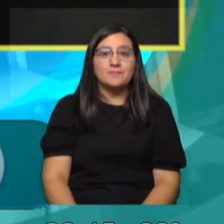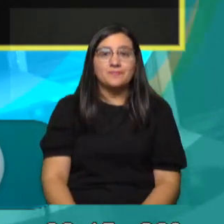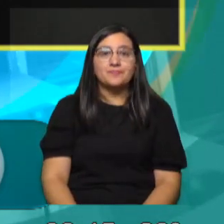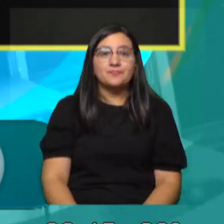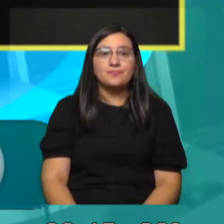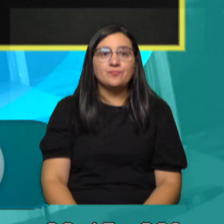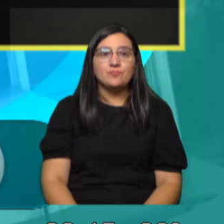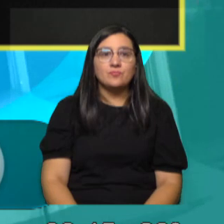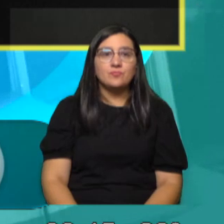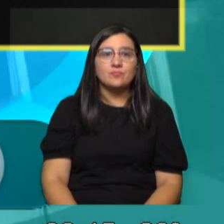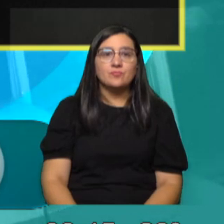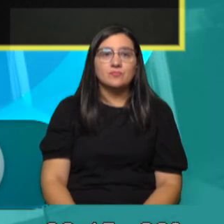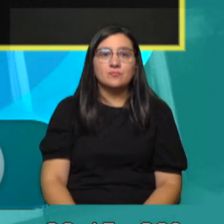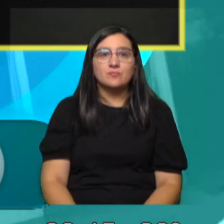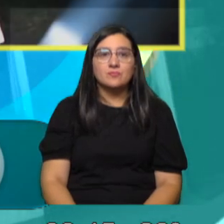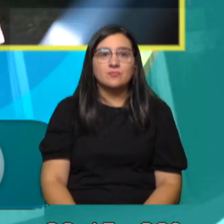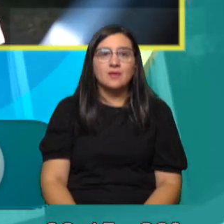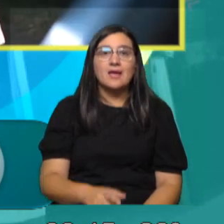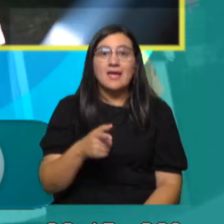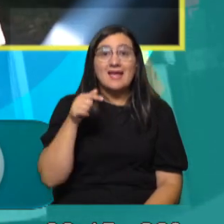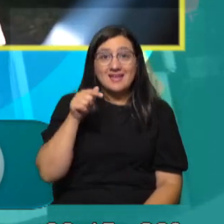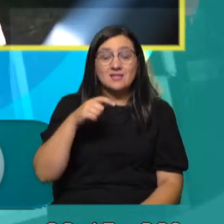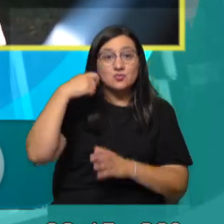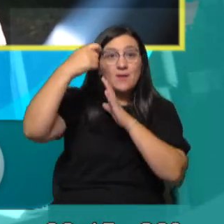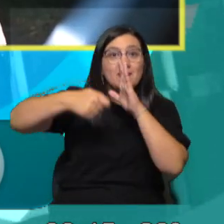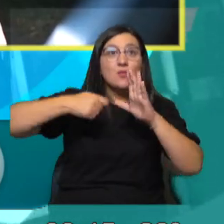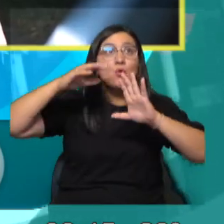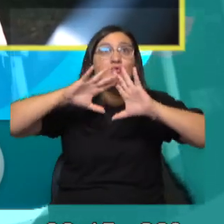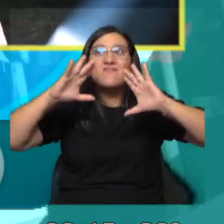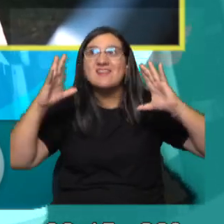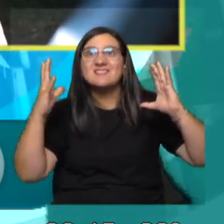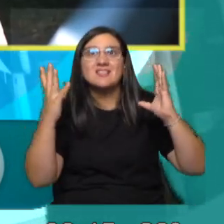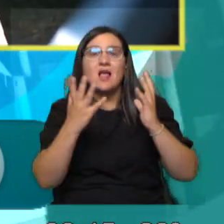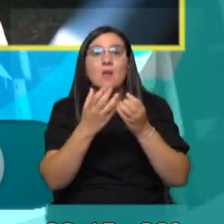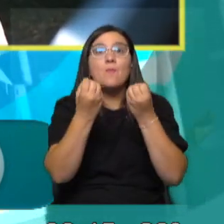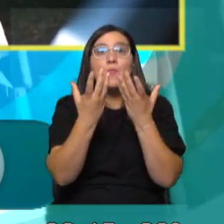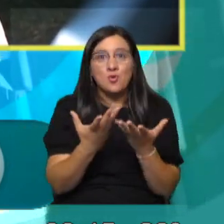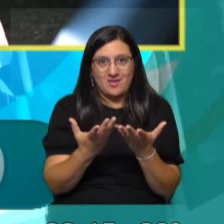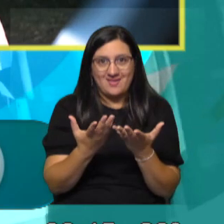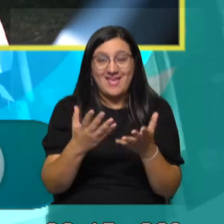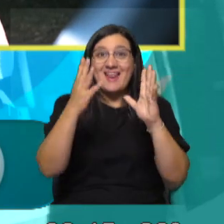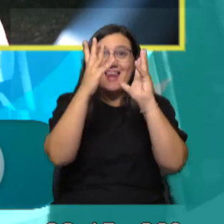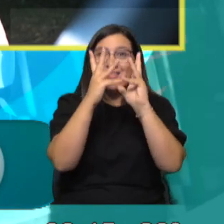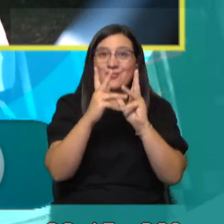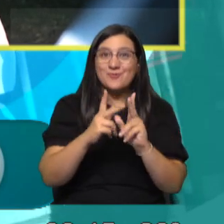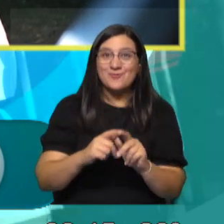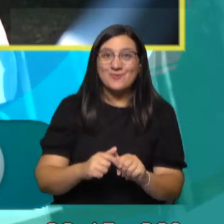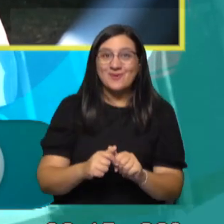mundo. Que es una película universal. ¿Por qué? Su estructura es una